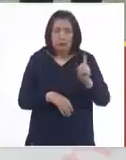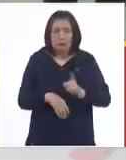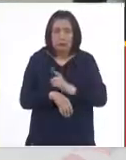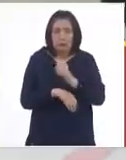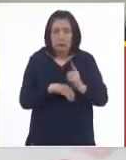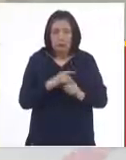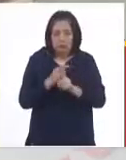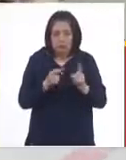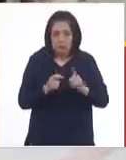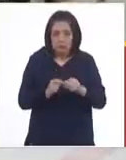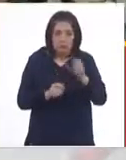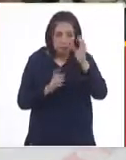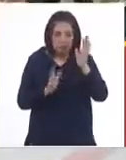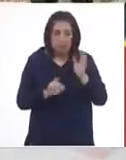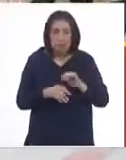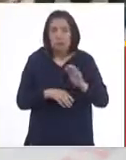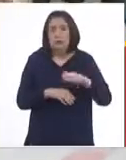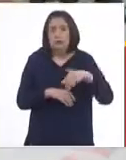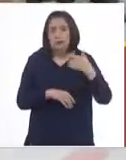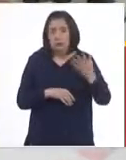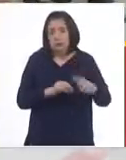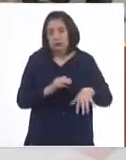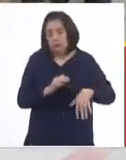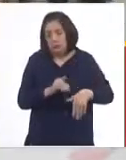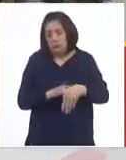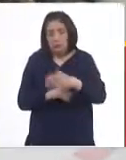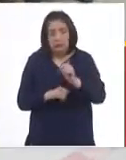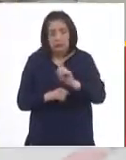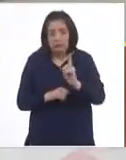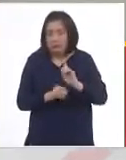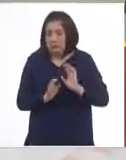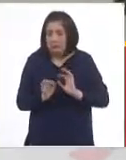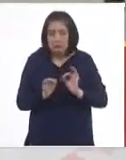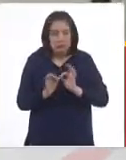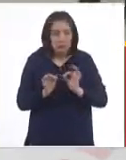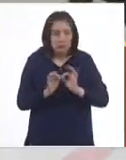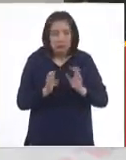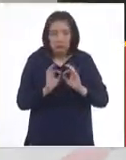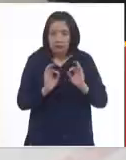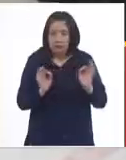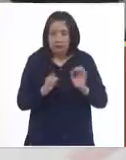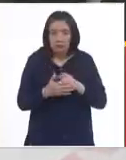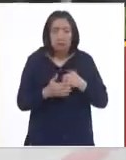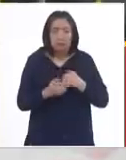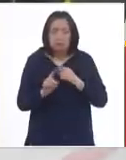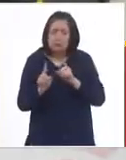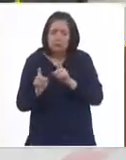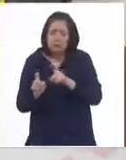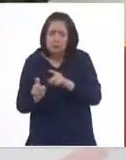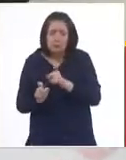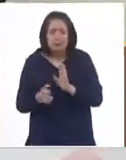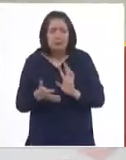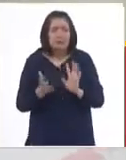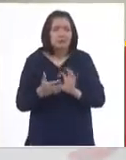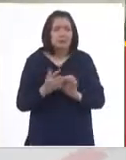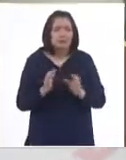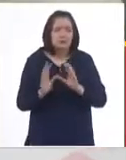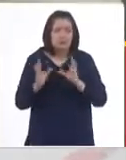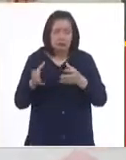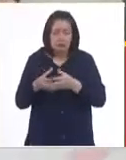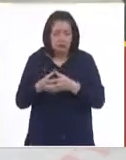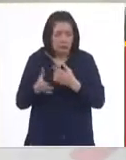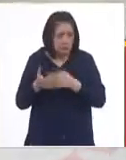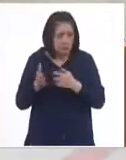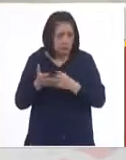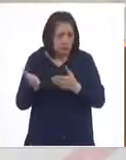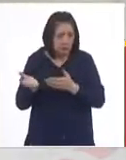1 hora y media con Pedro Castillo y luego pues se retiró sin dar mayores declaraciones. Le hicimos las consultas sobre la comisión de